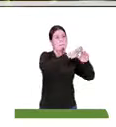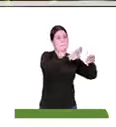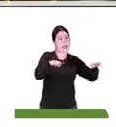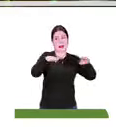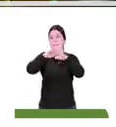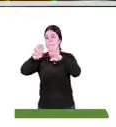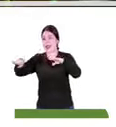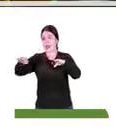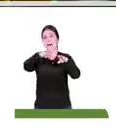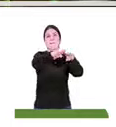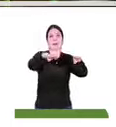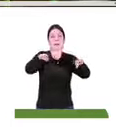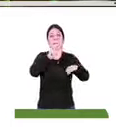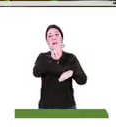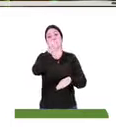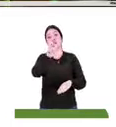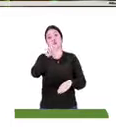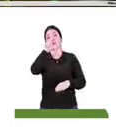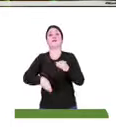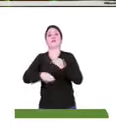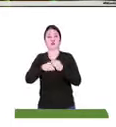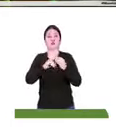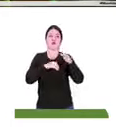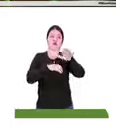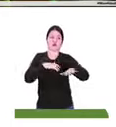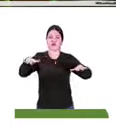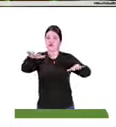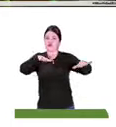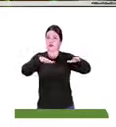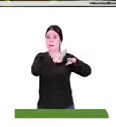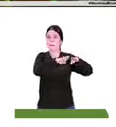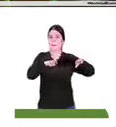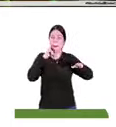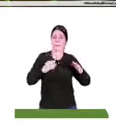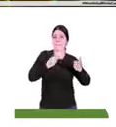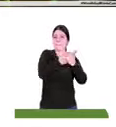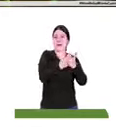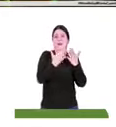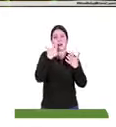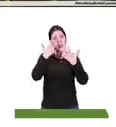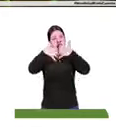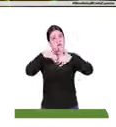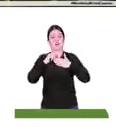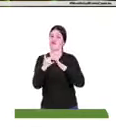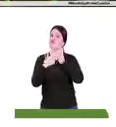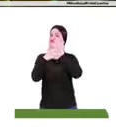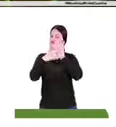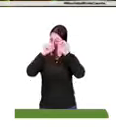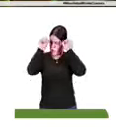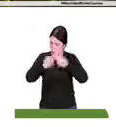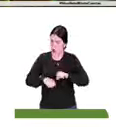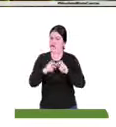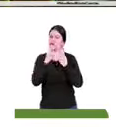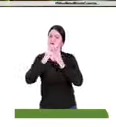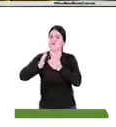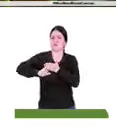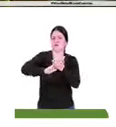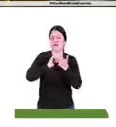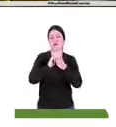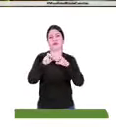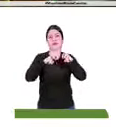ciudad y, por supuesto, nuestras zonas de parqueo pago, y consolidarnos en una empresa capaz de desarrollar soluciones de movilidad para la